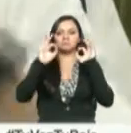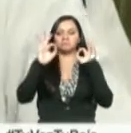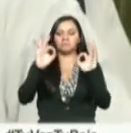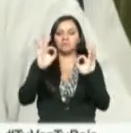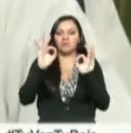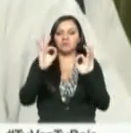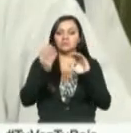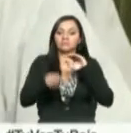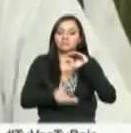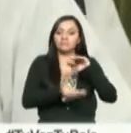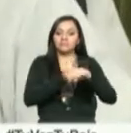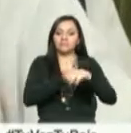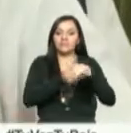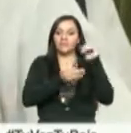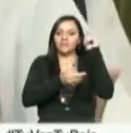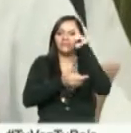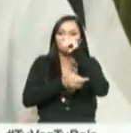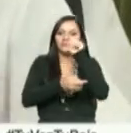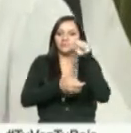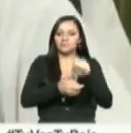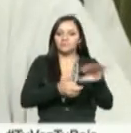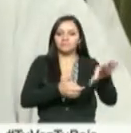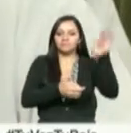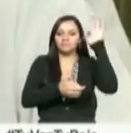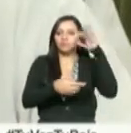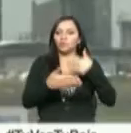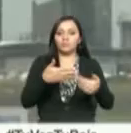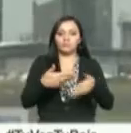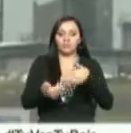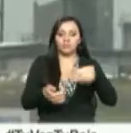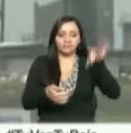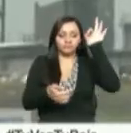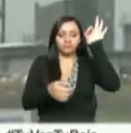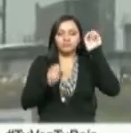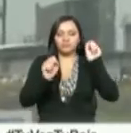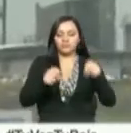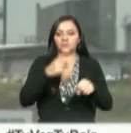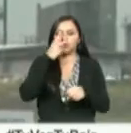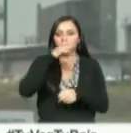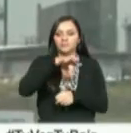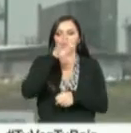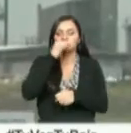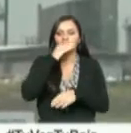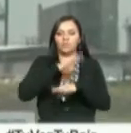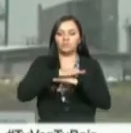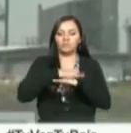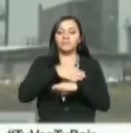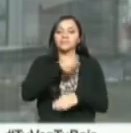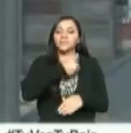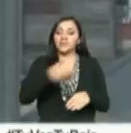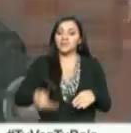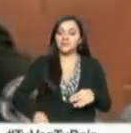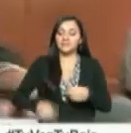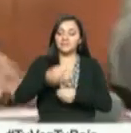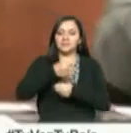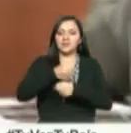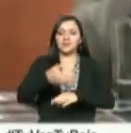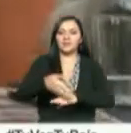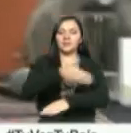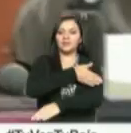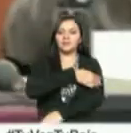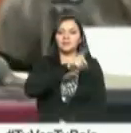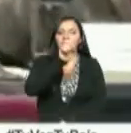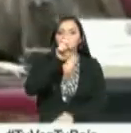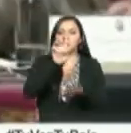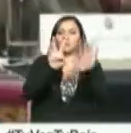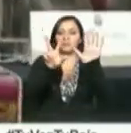que es lo más difícil de detectar, somos los primeros en saber quiénes son esos sinvergüenzas. De acuerdo al jefe de Estado, esta empresa trabaja en el país desde los años